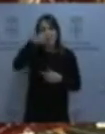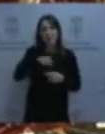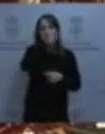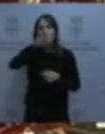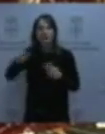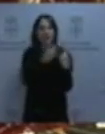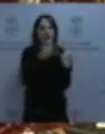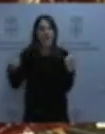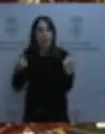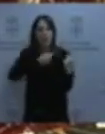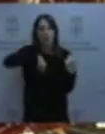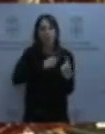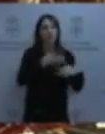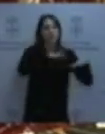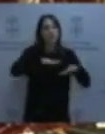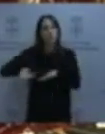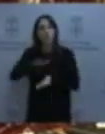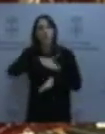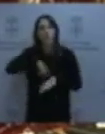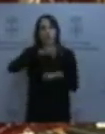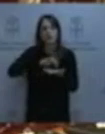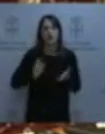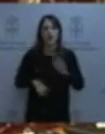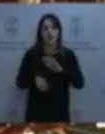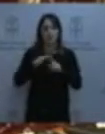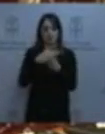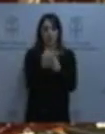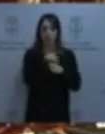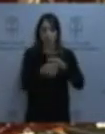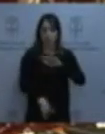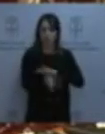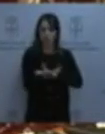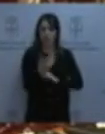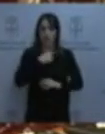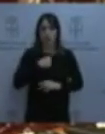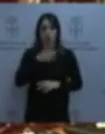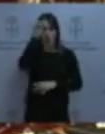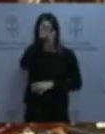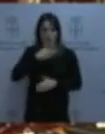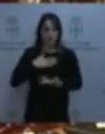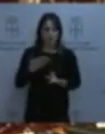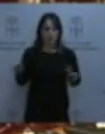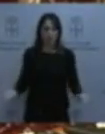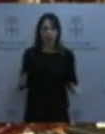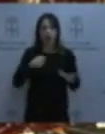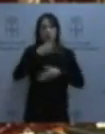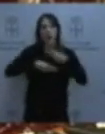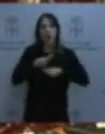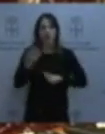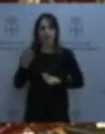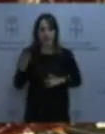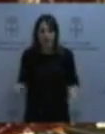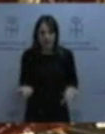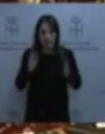estaban sucediendo estas cosas en Cajastur y Liberbank. Yo le he dicho dónde estaba, cuál era mi posición en ese momento, qué es lo que me encontraba haciendo. Sí